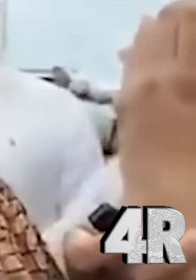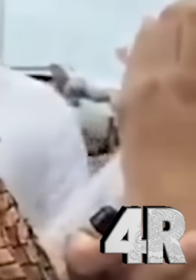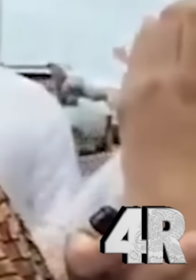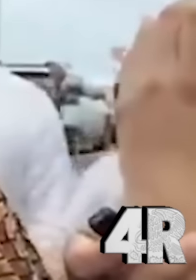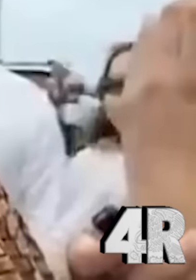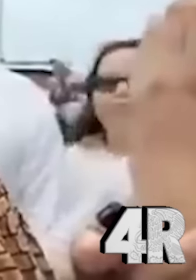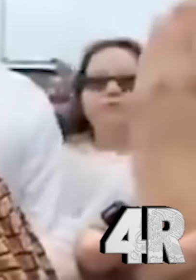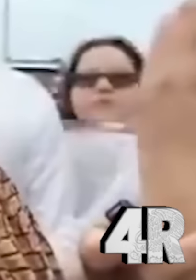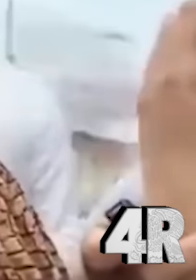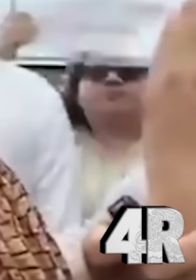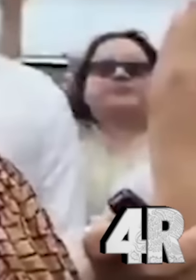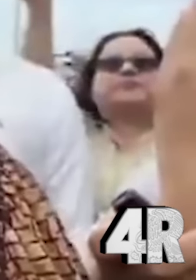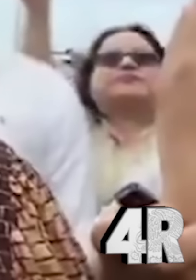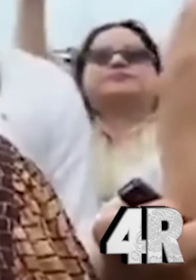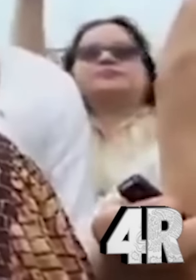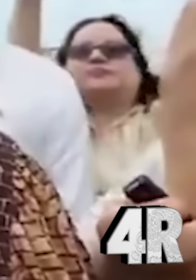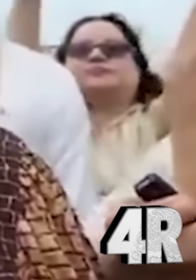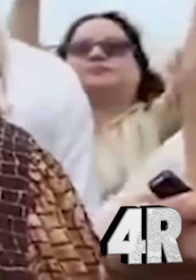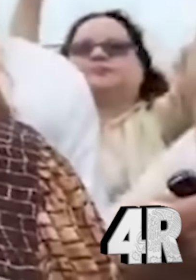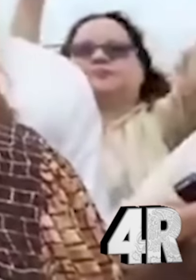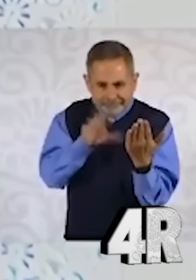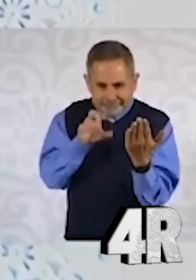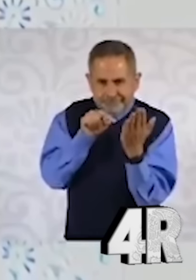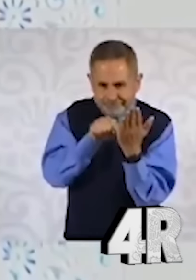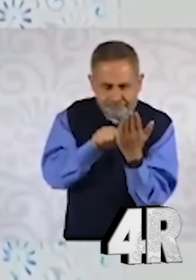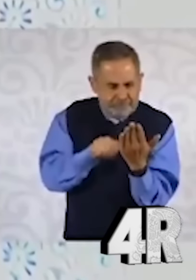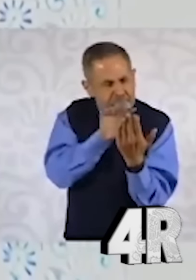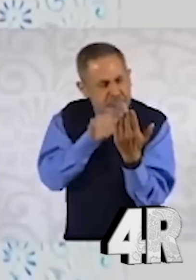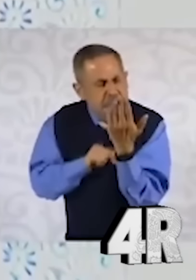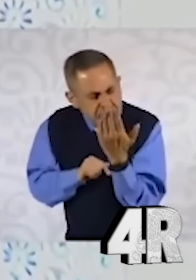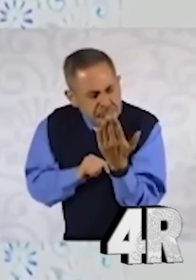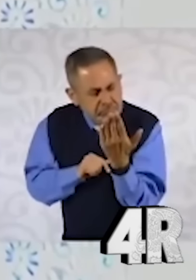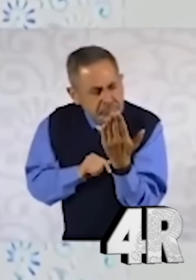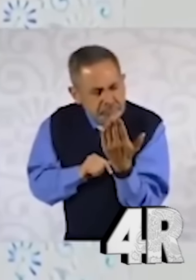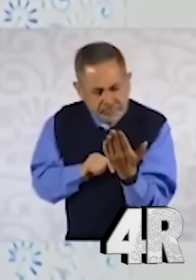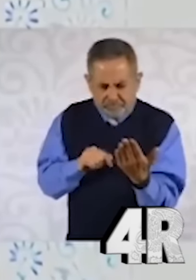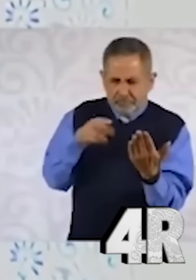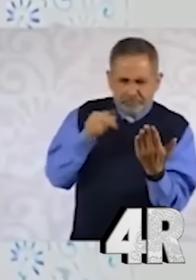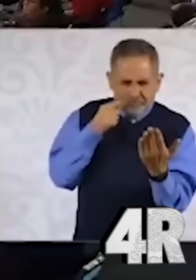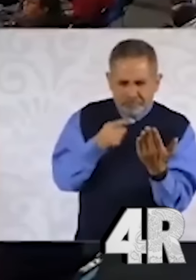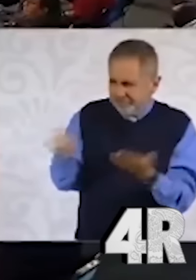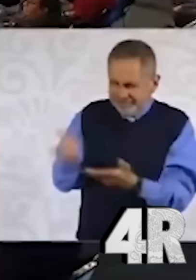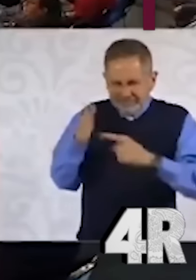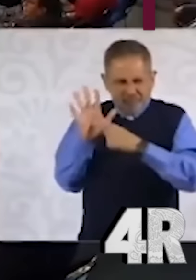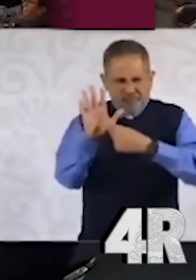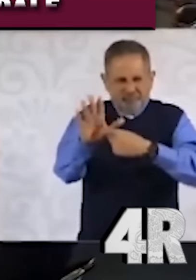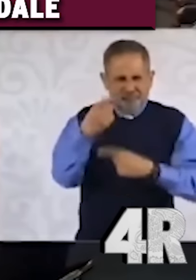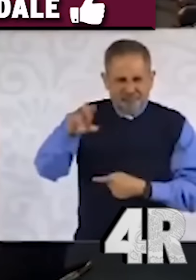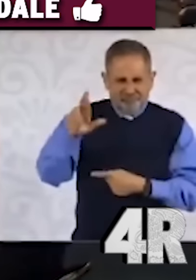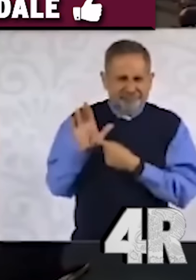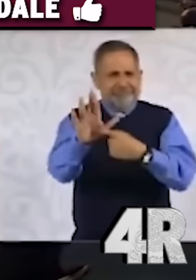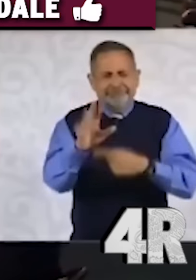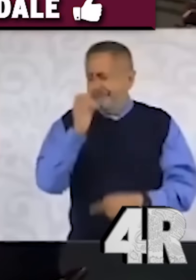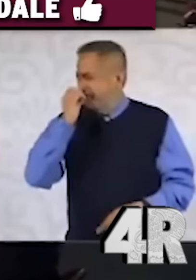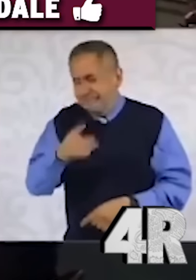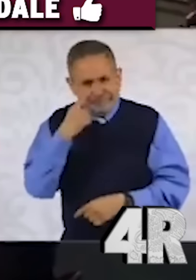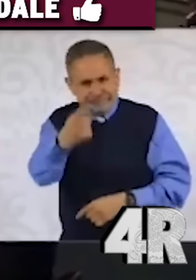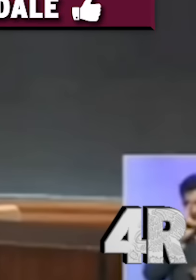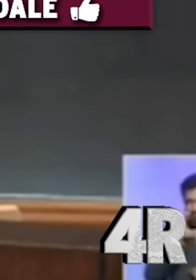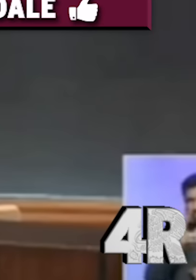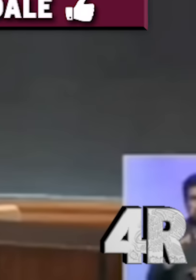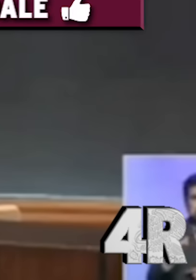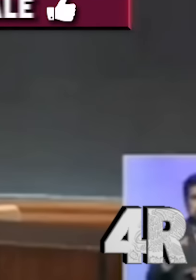detener de una o de otra forma esta reforma vaya que ha sido muy difícil hasta este momento detener todos los intentos de la